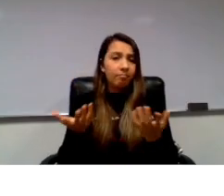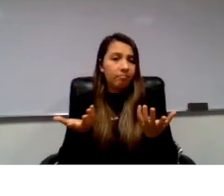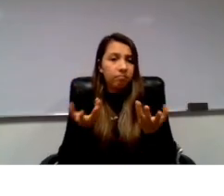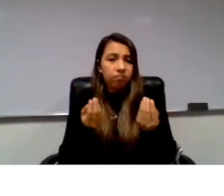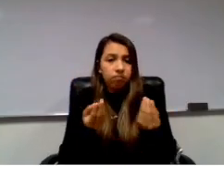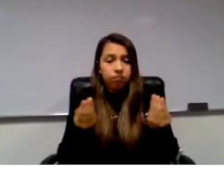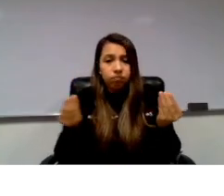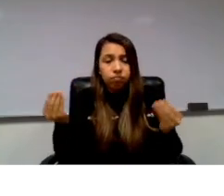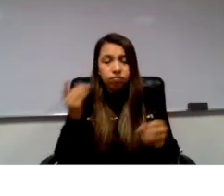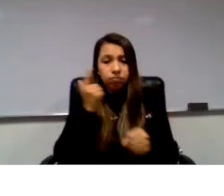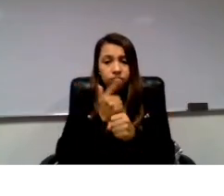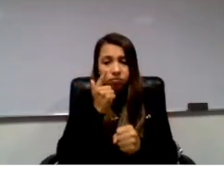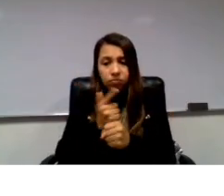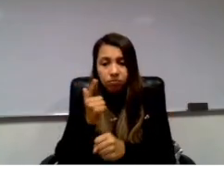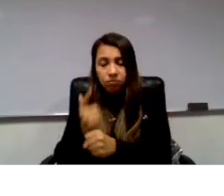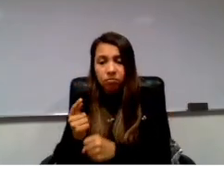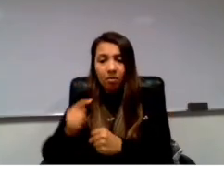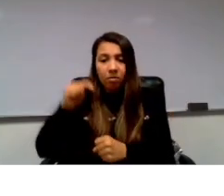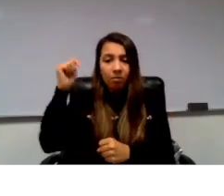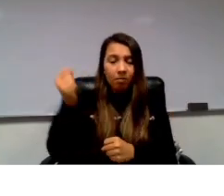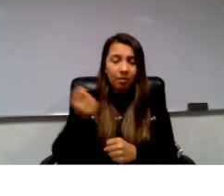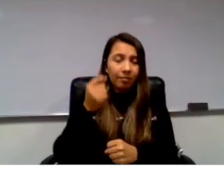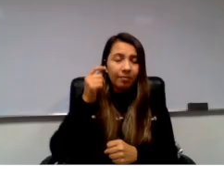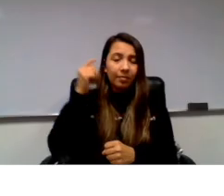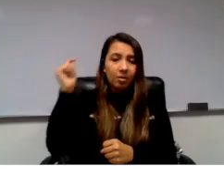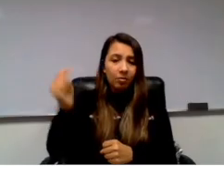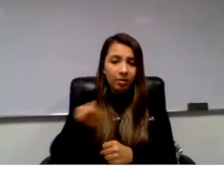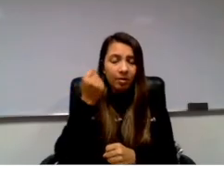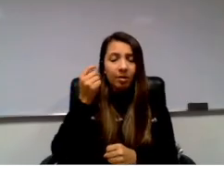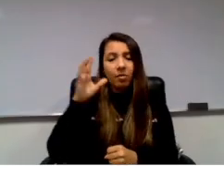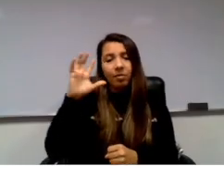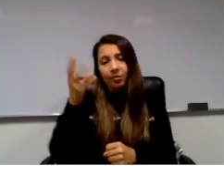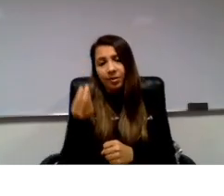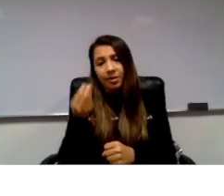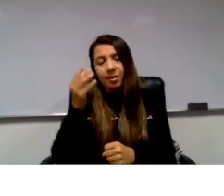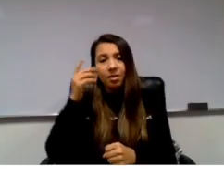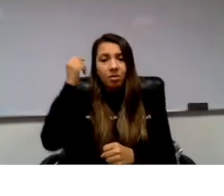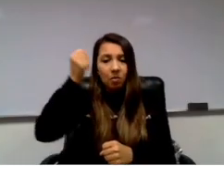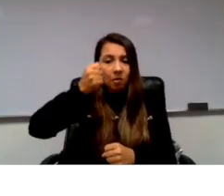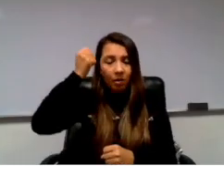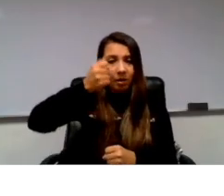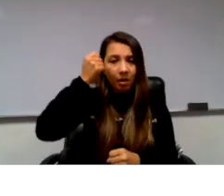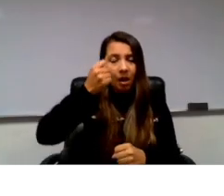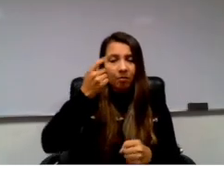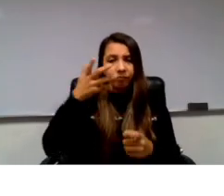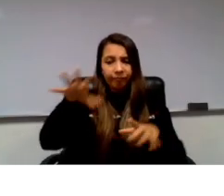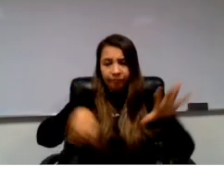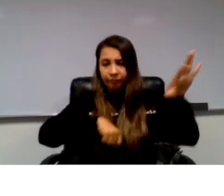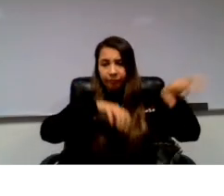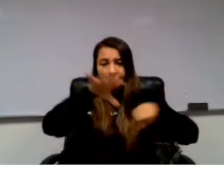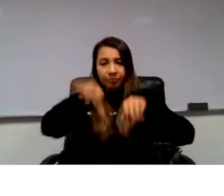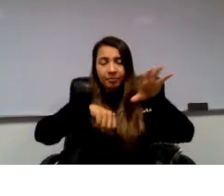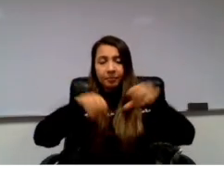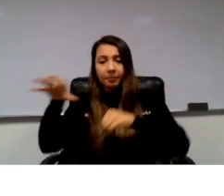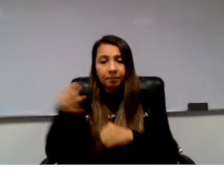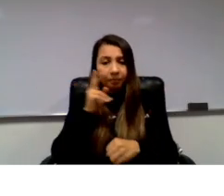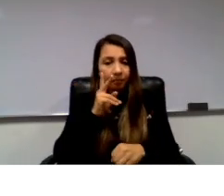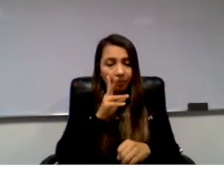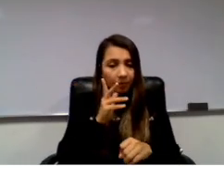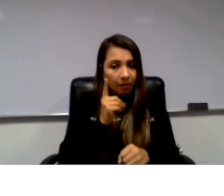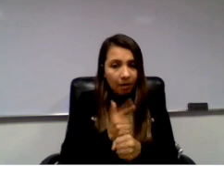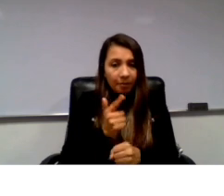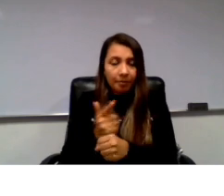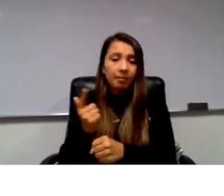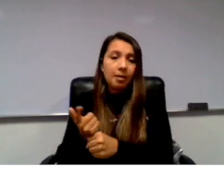muchos conceptos, muchas teorías, muchas propuestas acumuladas. Ahora hay que hacer que interactúen y precisamente ver qué puede resultar de ahí.